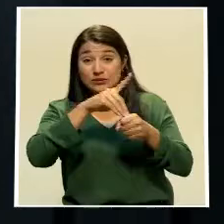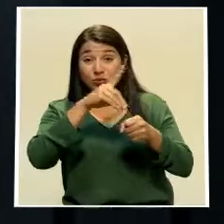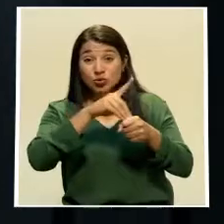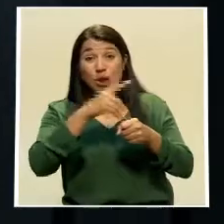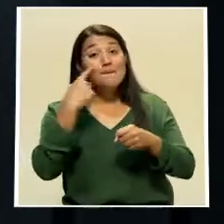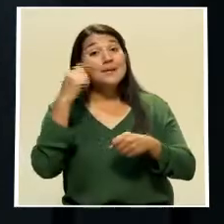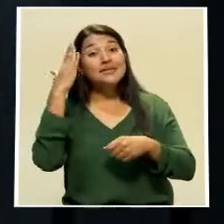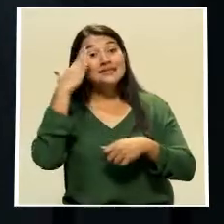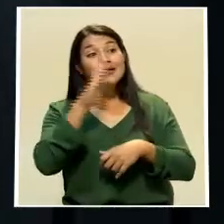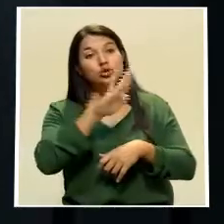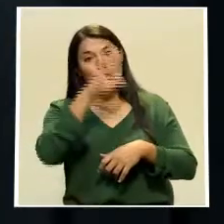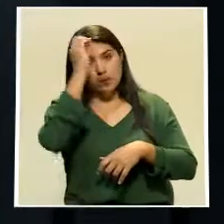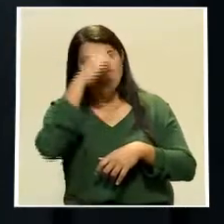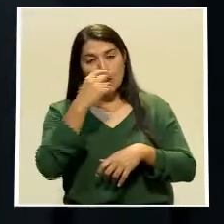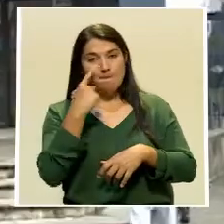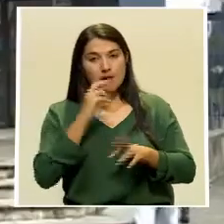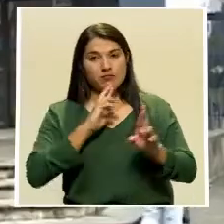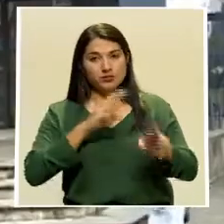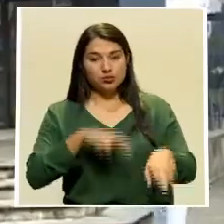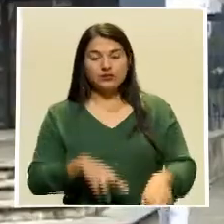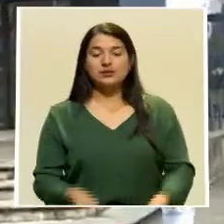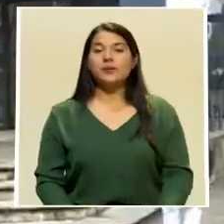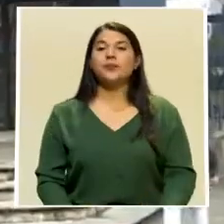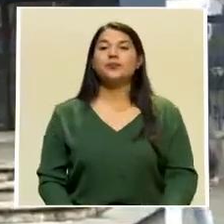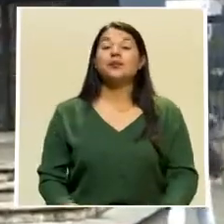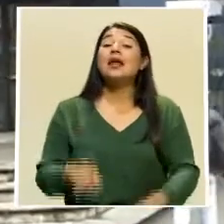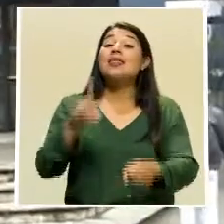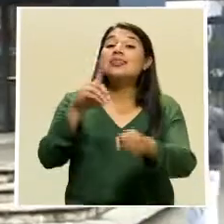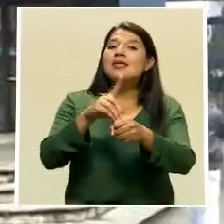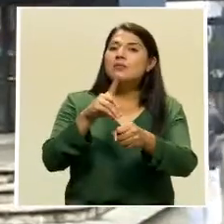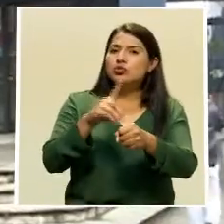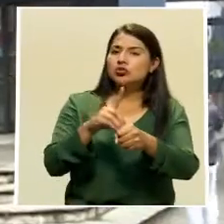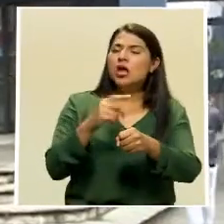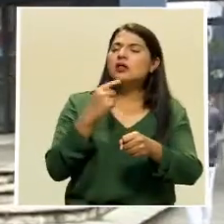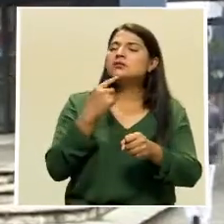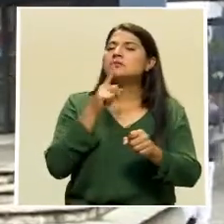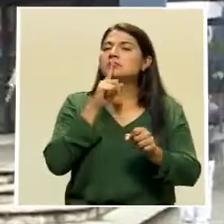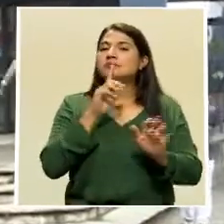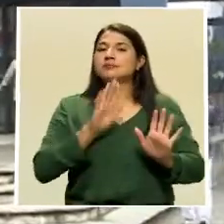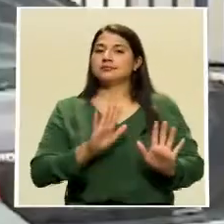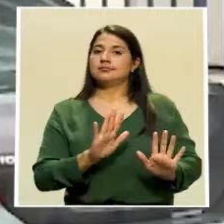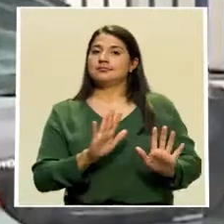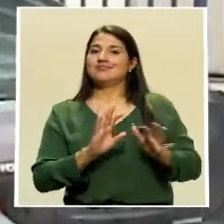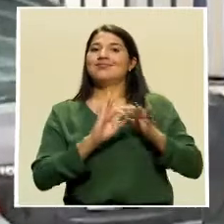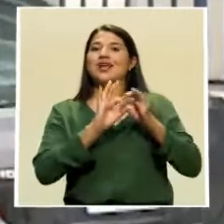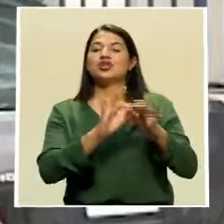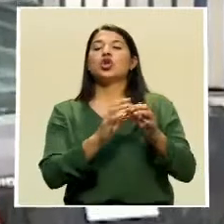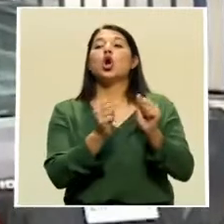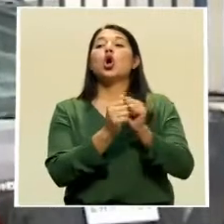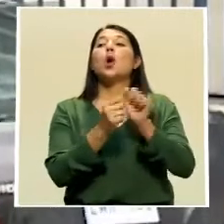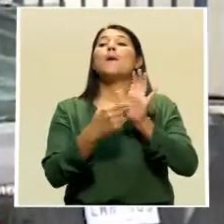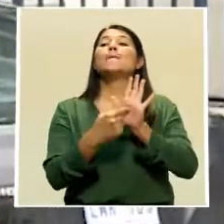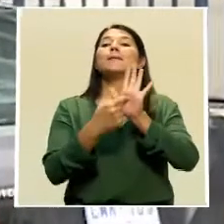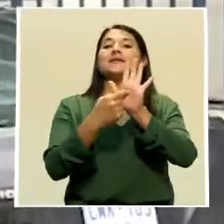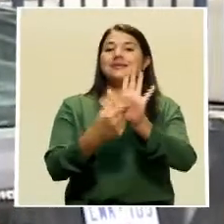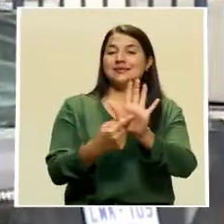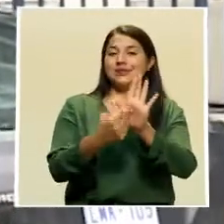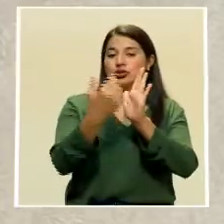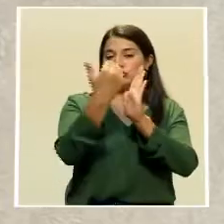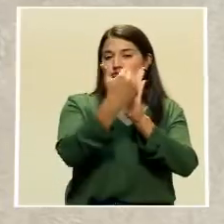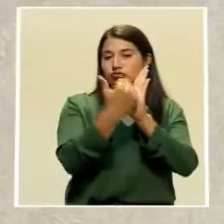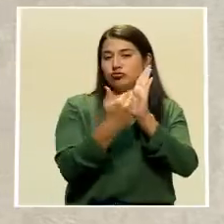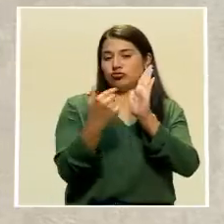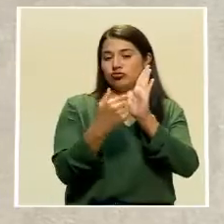sus respuestas. Veamos. Los diputados se mostraron cautelosos tras la presentación de la negociación con el Fondo